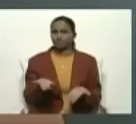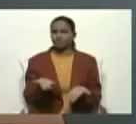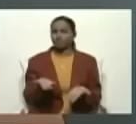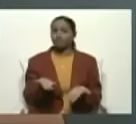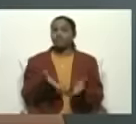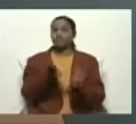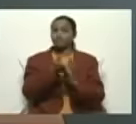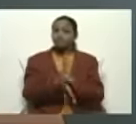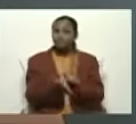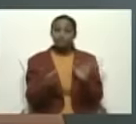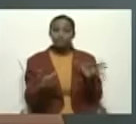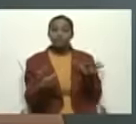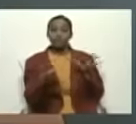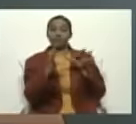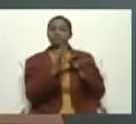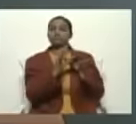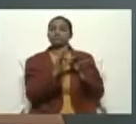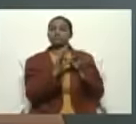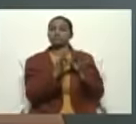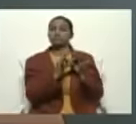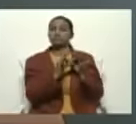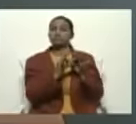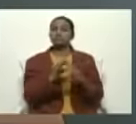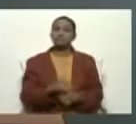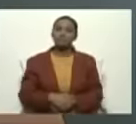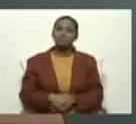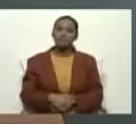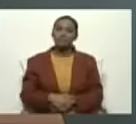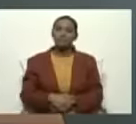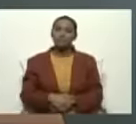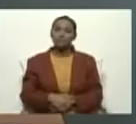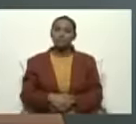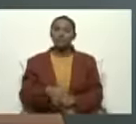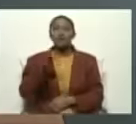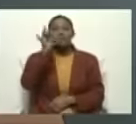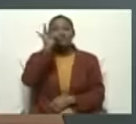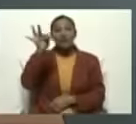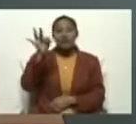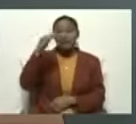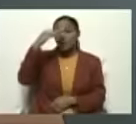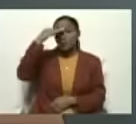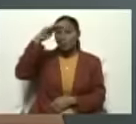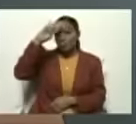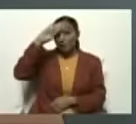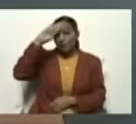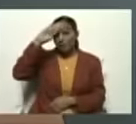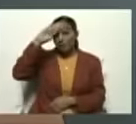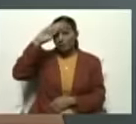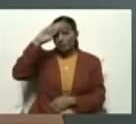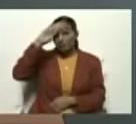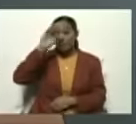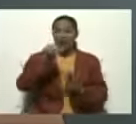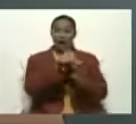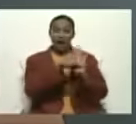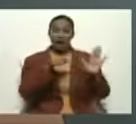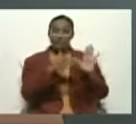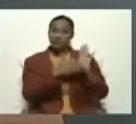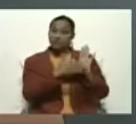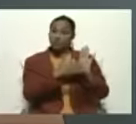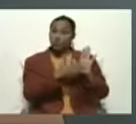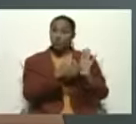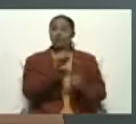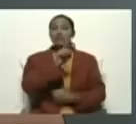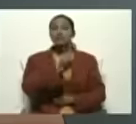materia en que se corresponda. Y un principio muy importante, la Fiscalía Cubana, como les decía, en el artículo